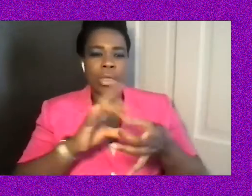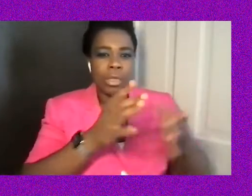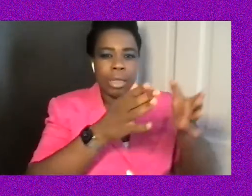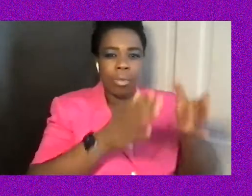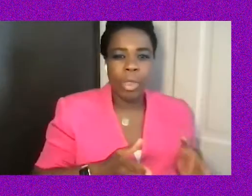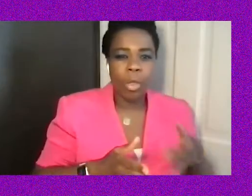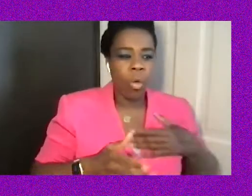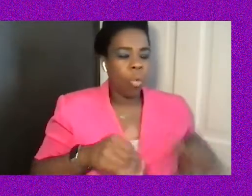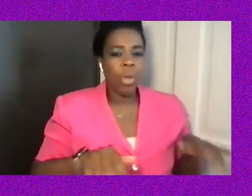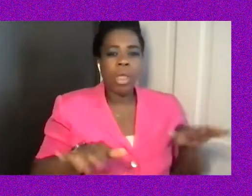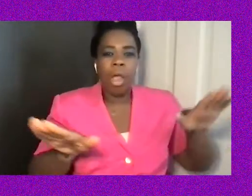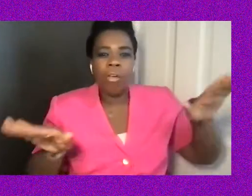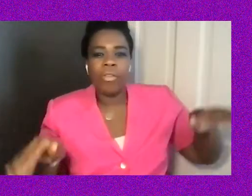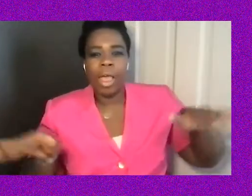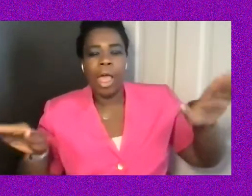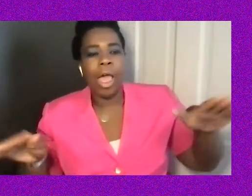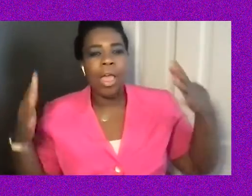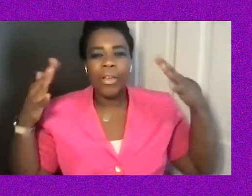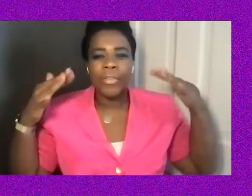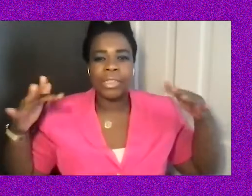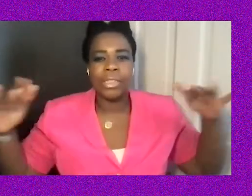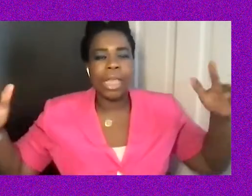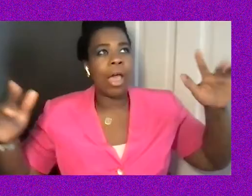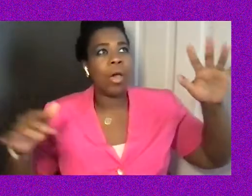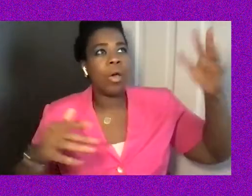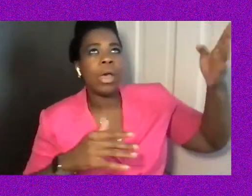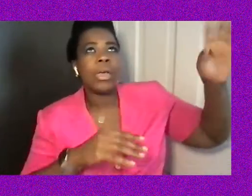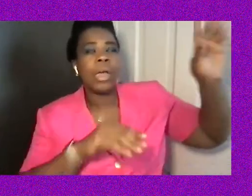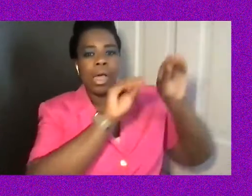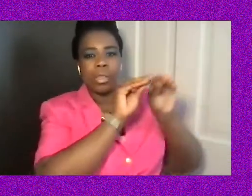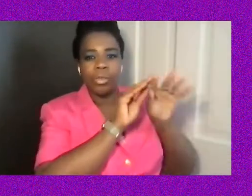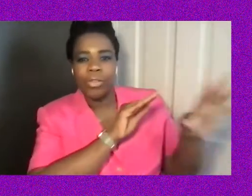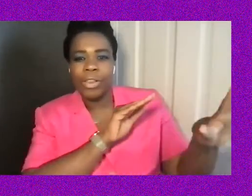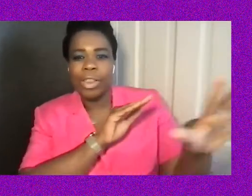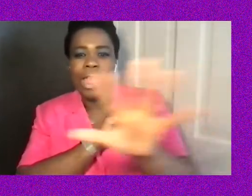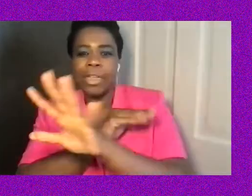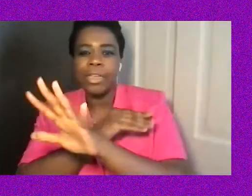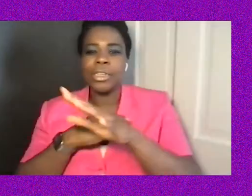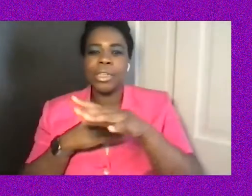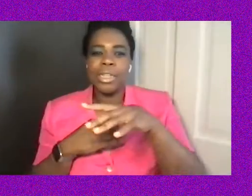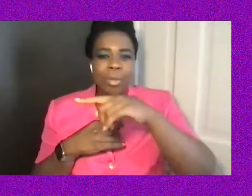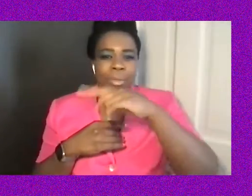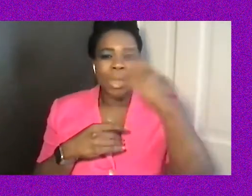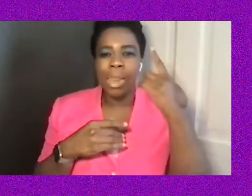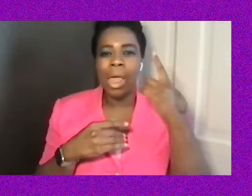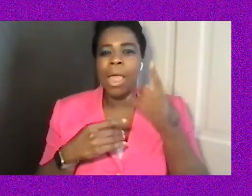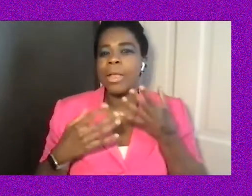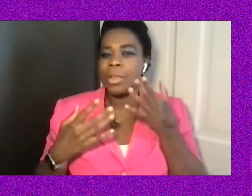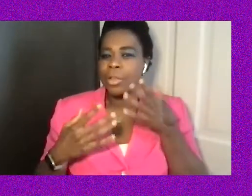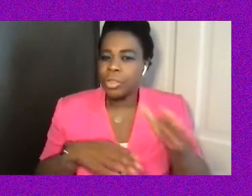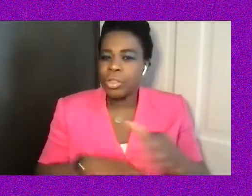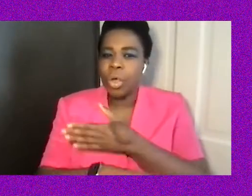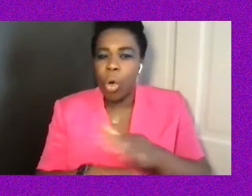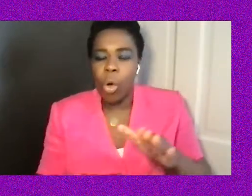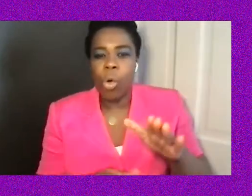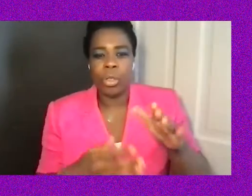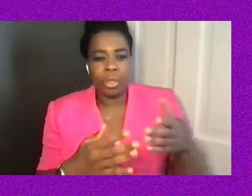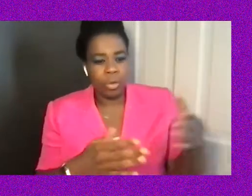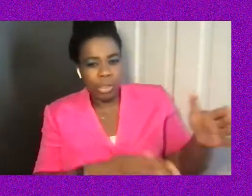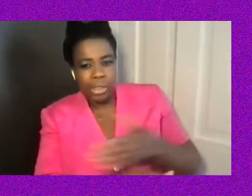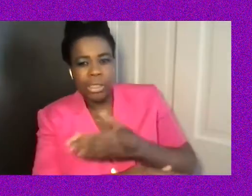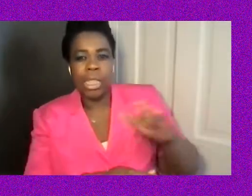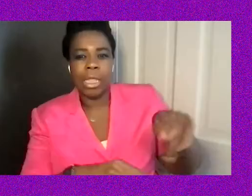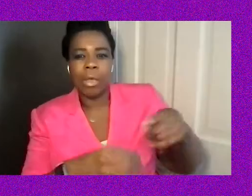Somos campeones, somos olimpiados. Y seguimos adelante con la reflexión de Dios y el color de